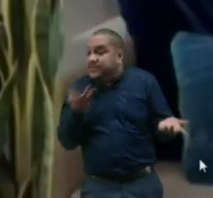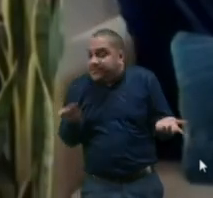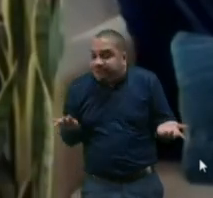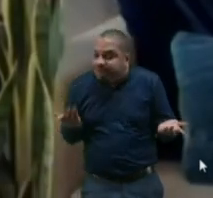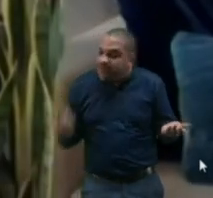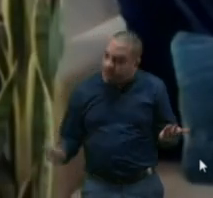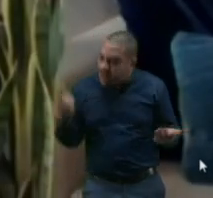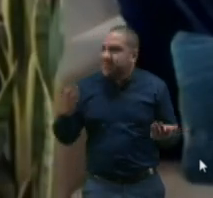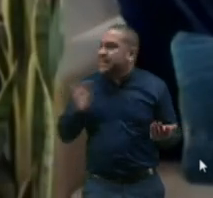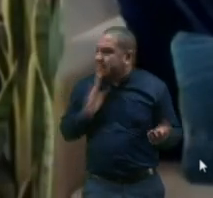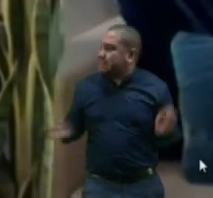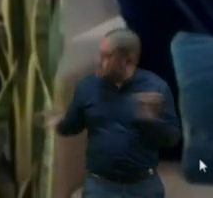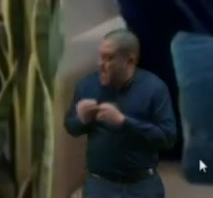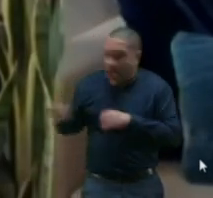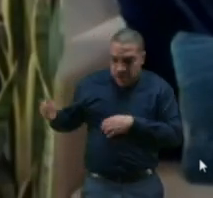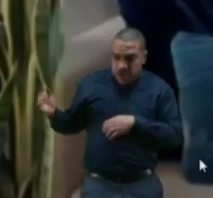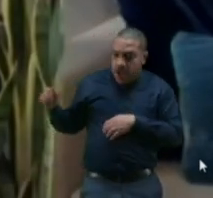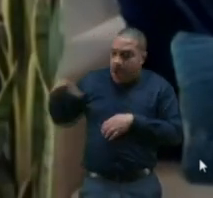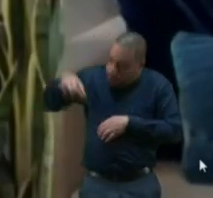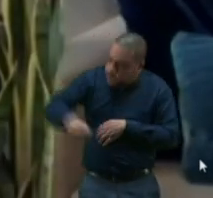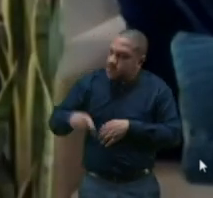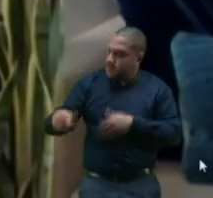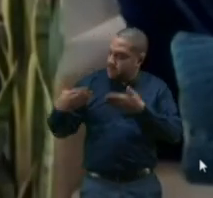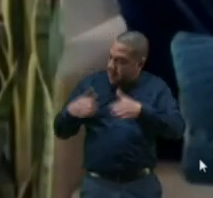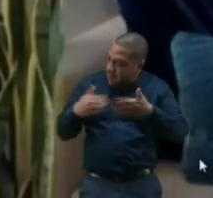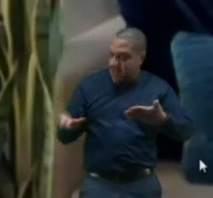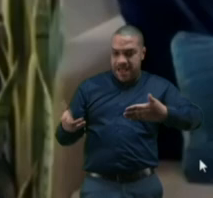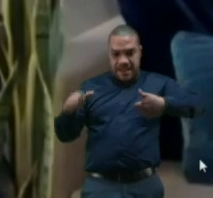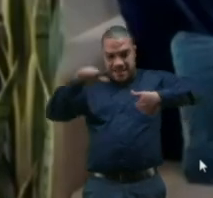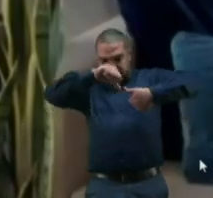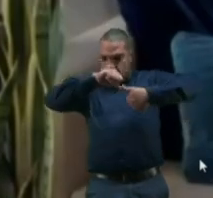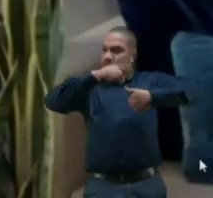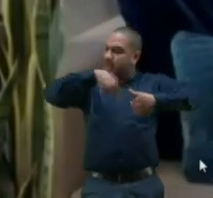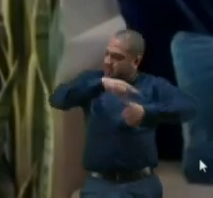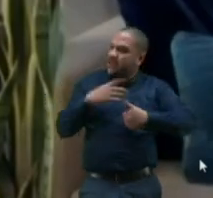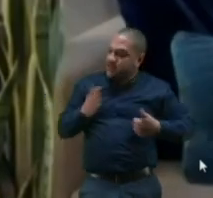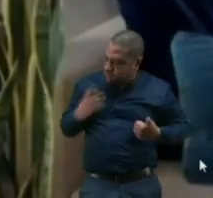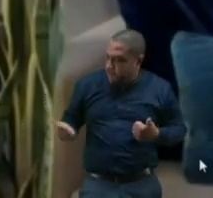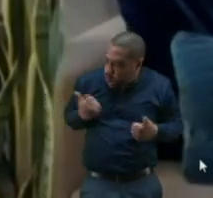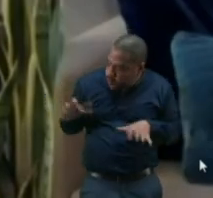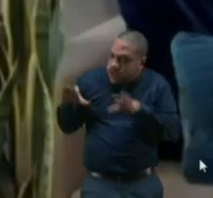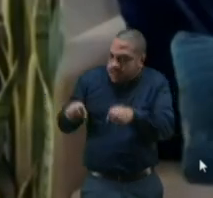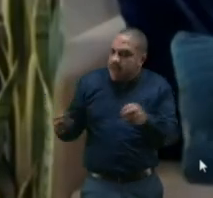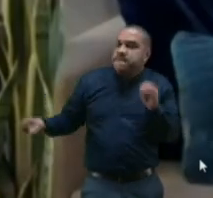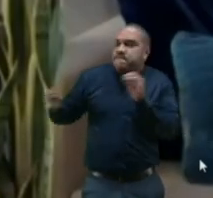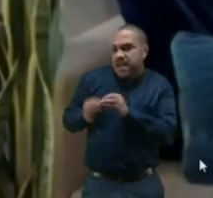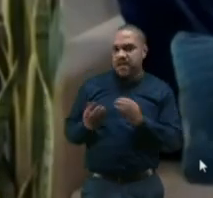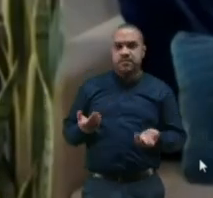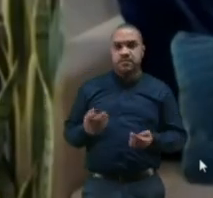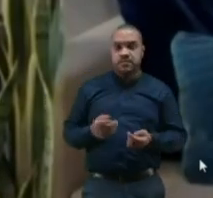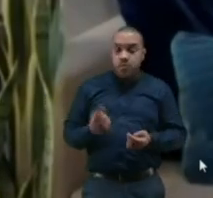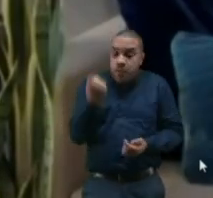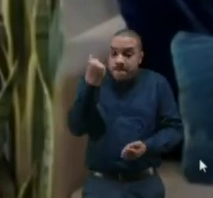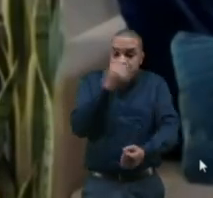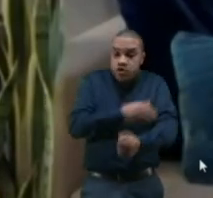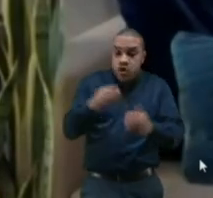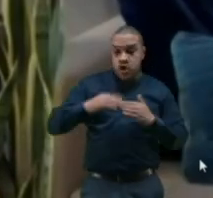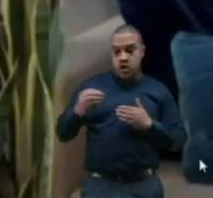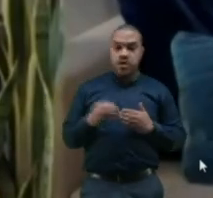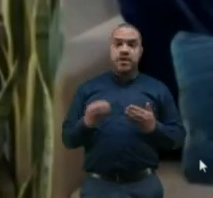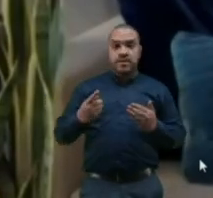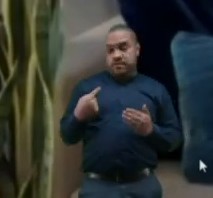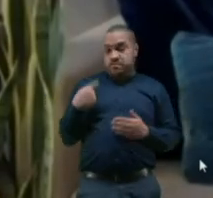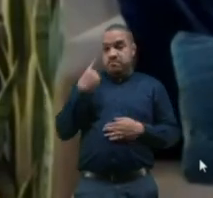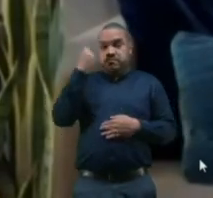para el ecosistema en panamá y centroamérica y en otros países adrià bueno aquí estamos y hemos crecido desde que me mudé aquí hace ya casi dos